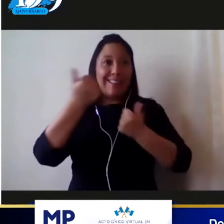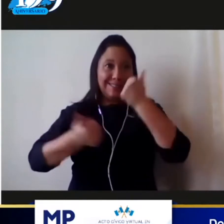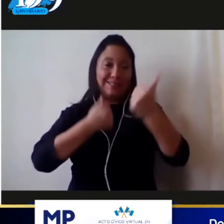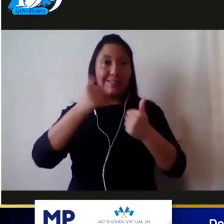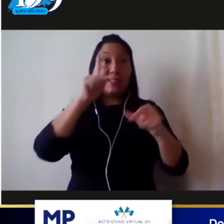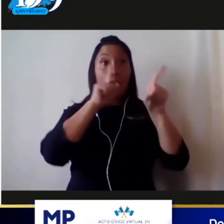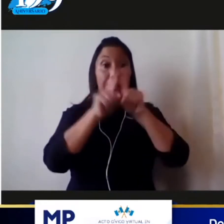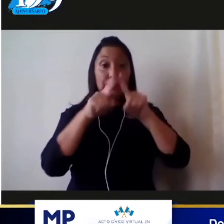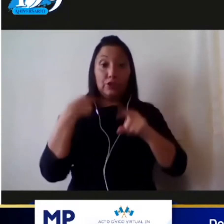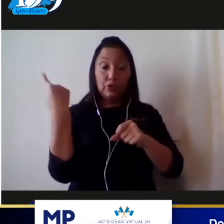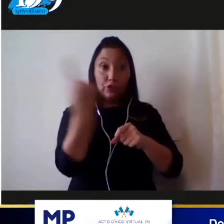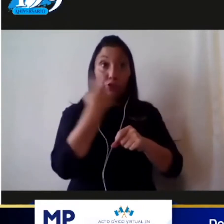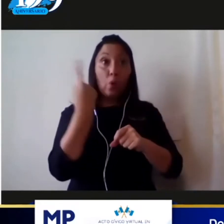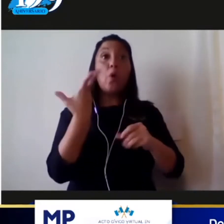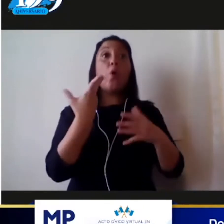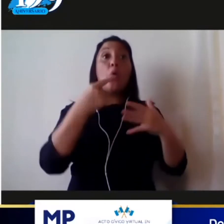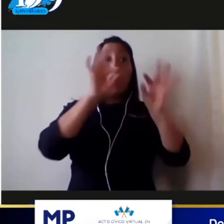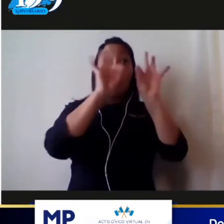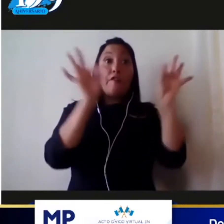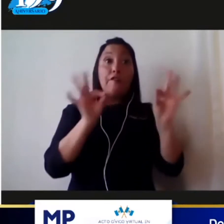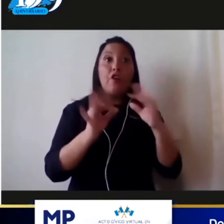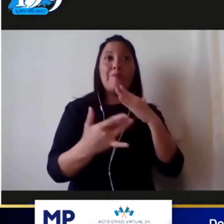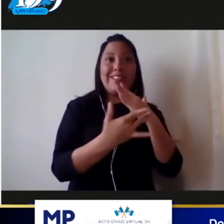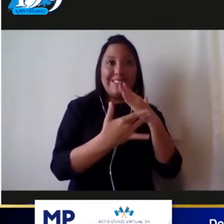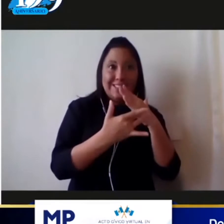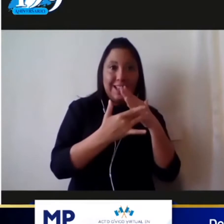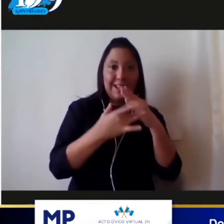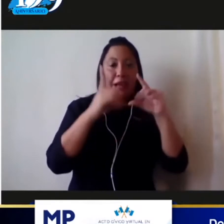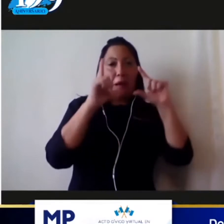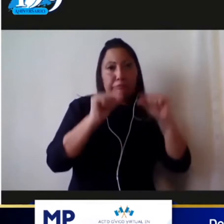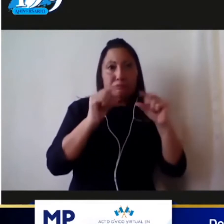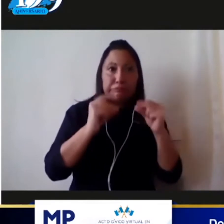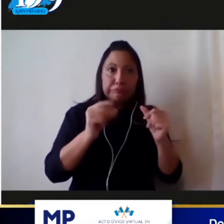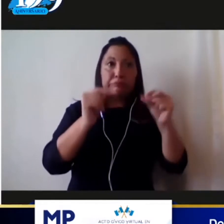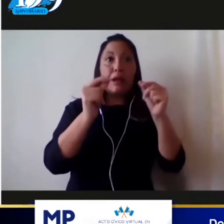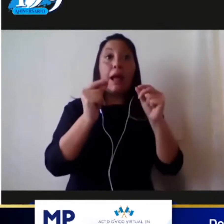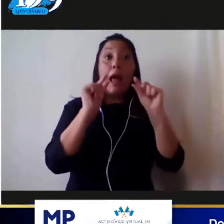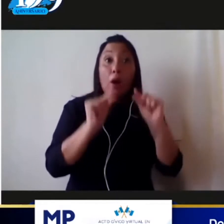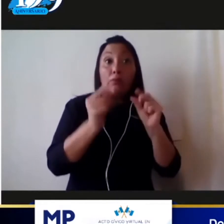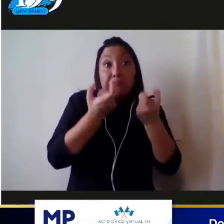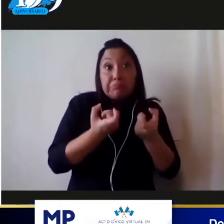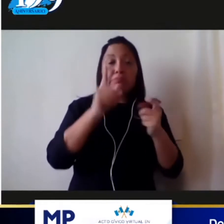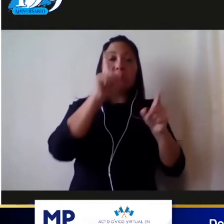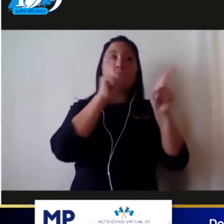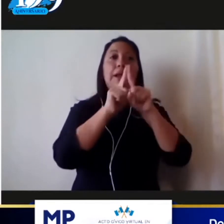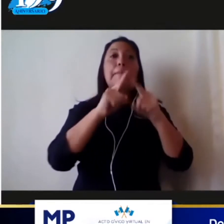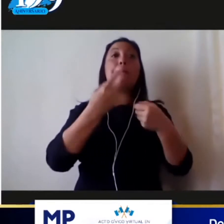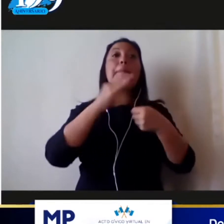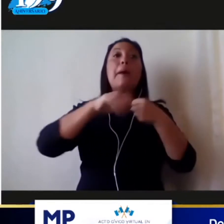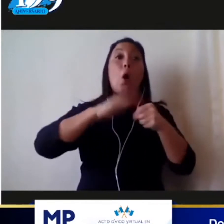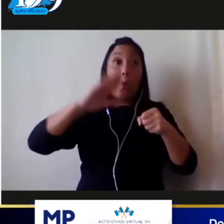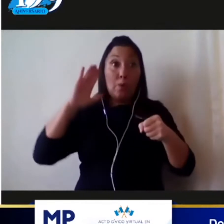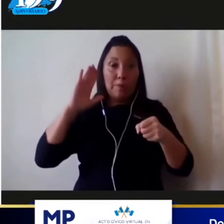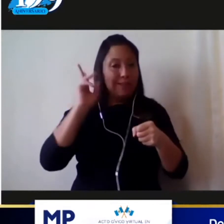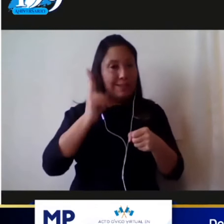de una gestión digital más rápida, con menor costo y que beneficia al cumplimiento de medidas